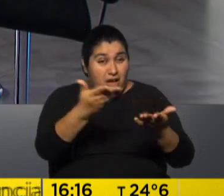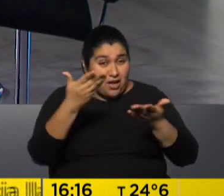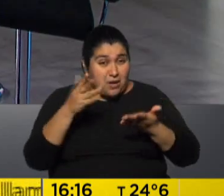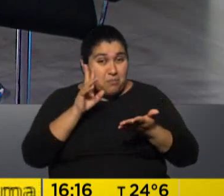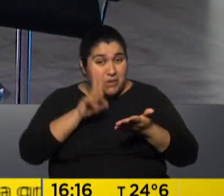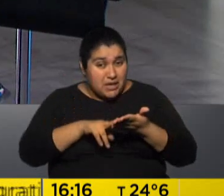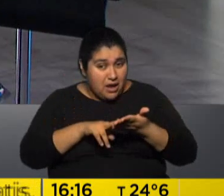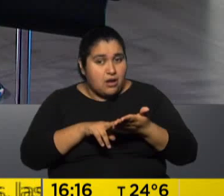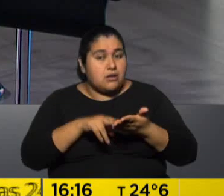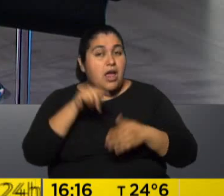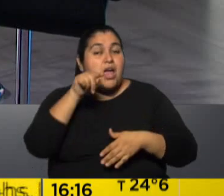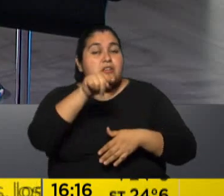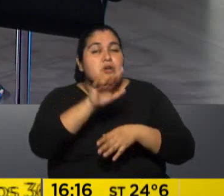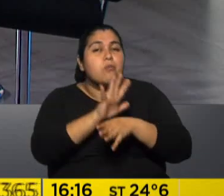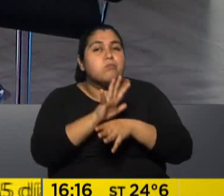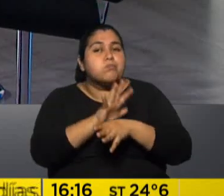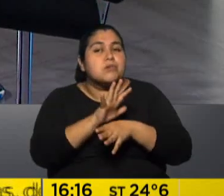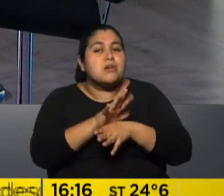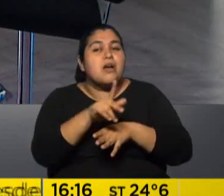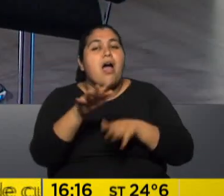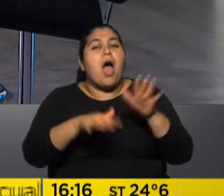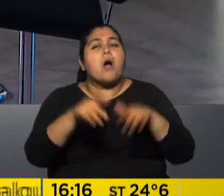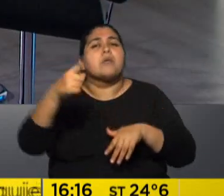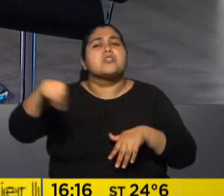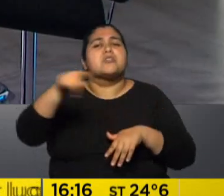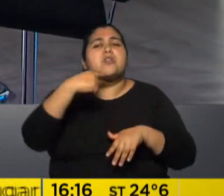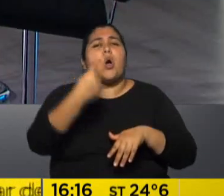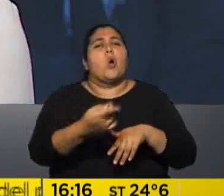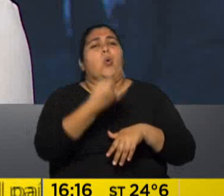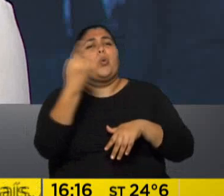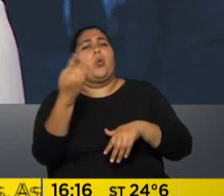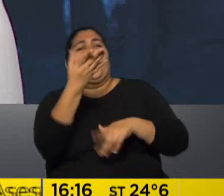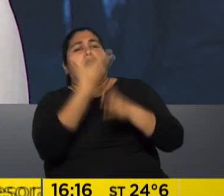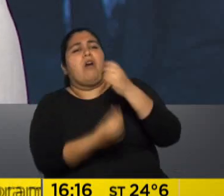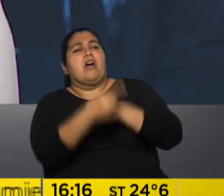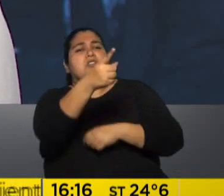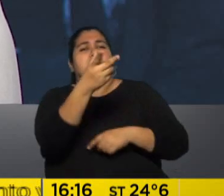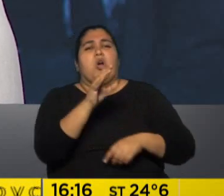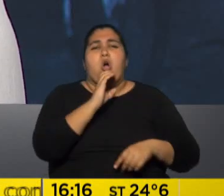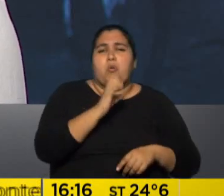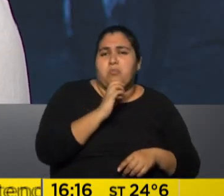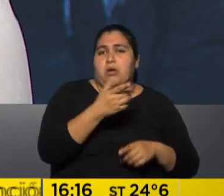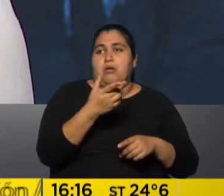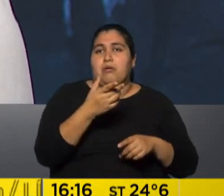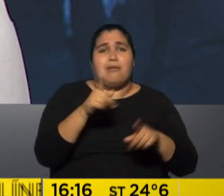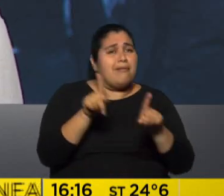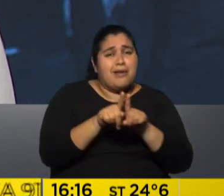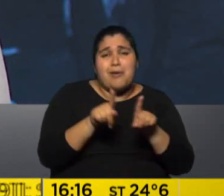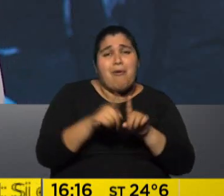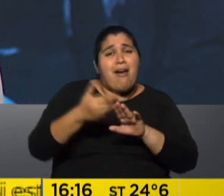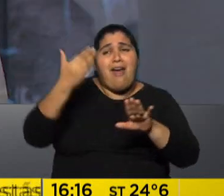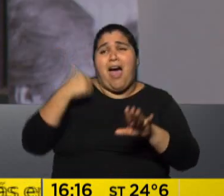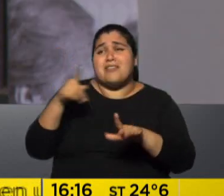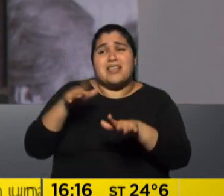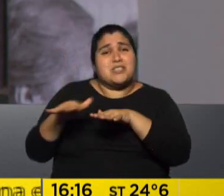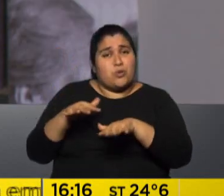eso, cuando vos mirés de lo que por ahí ellos dicen, mirá lo que hizo, mirá la burrada que hizo, la cometían igual. Claro. Y nosotras